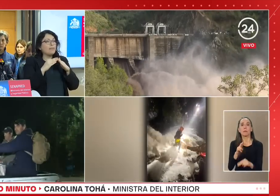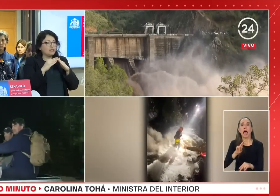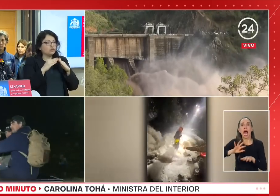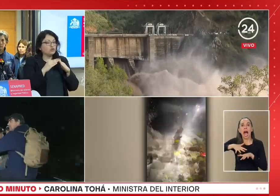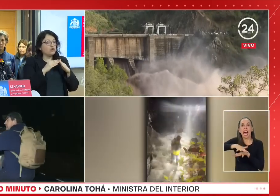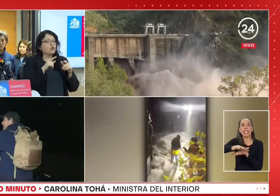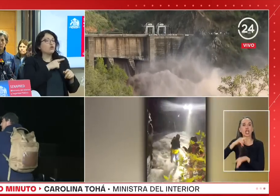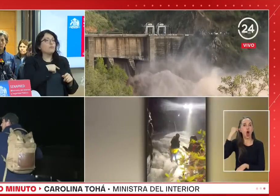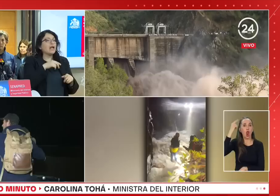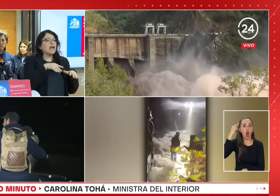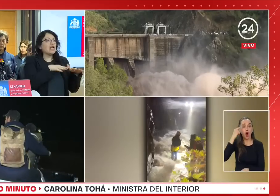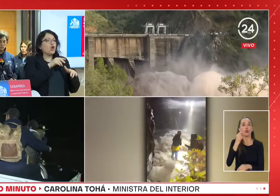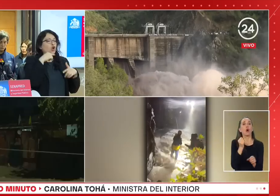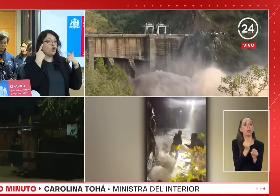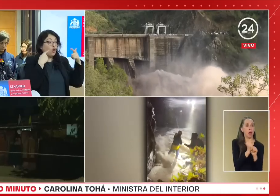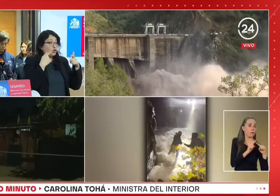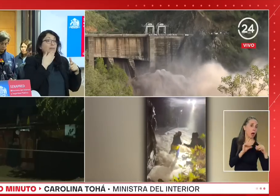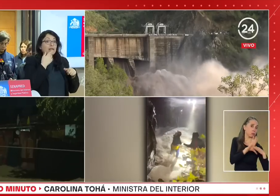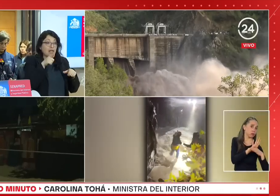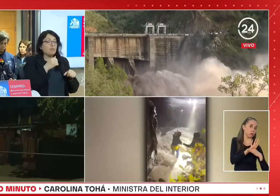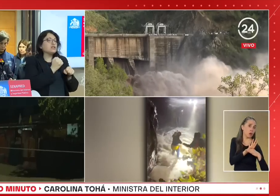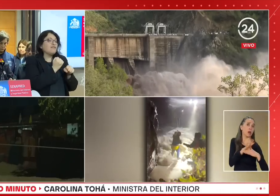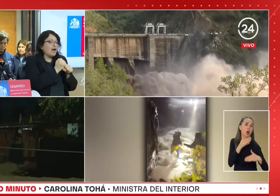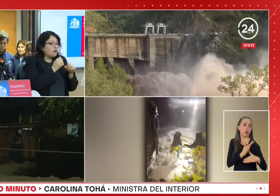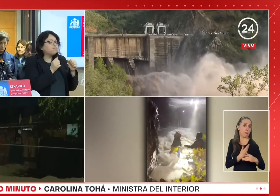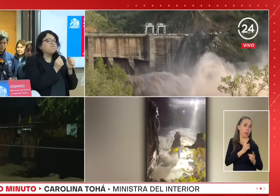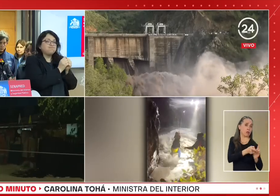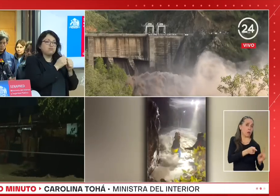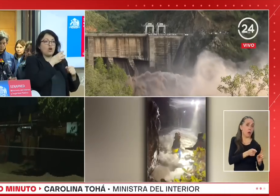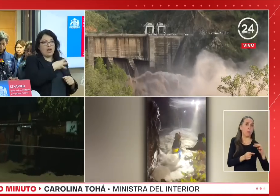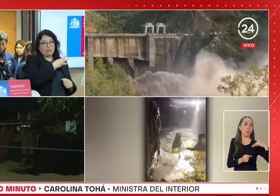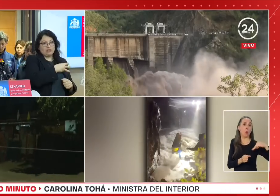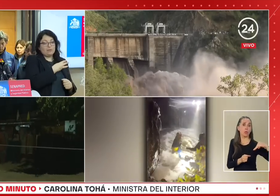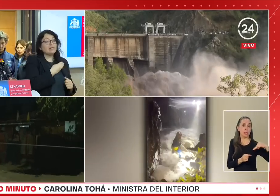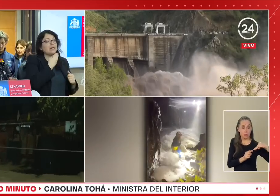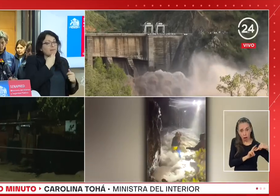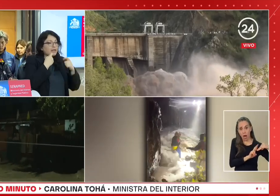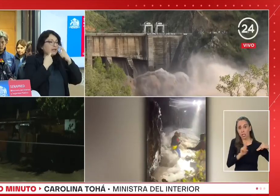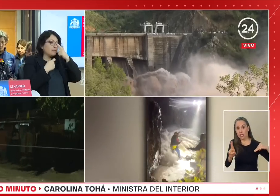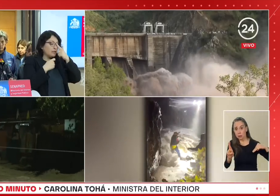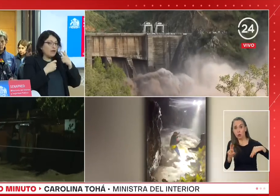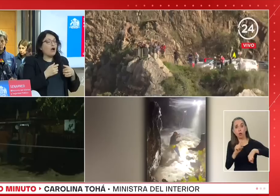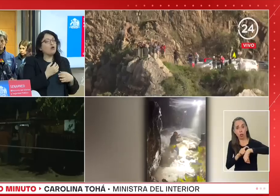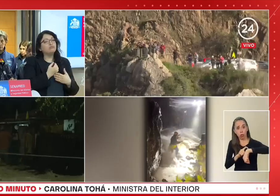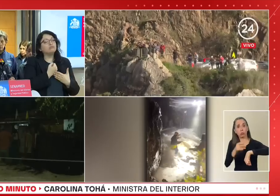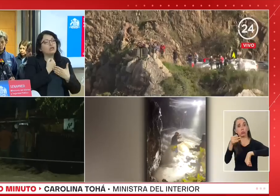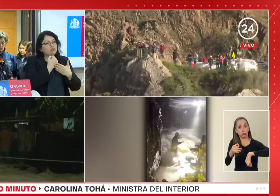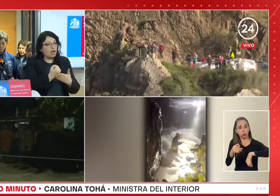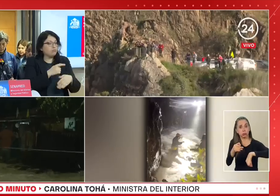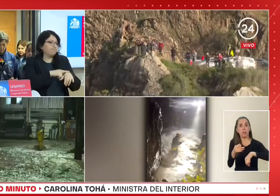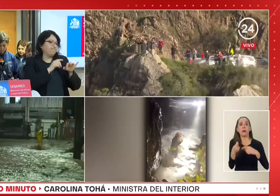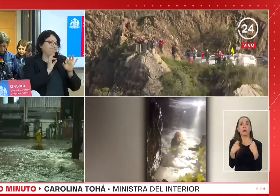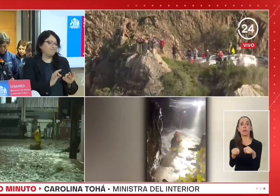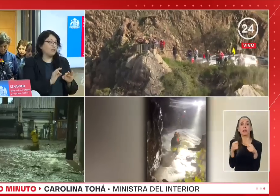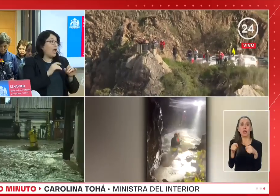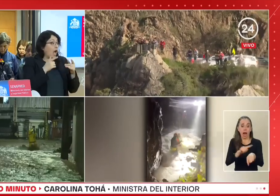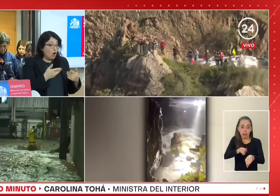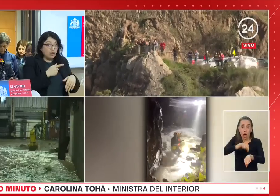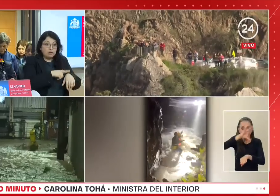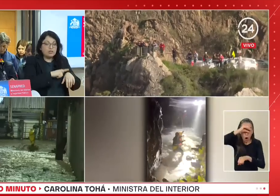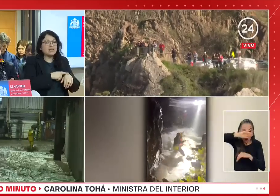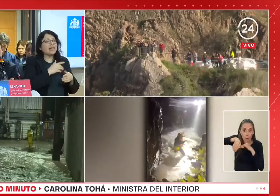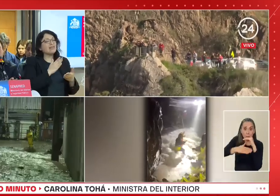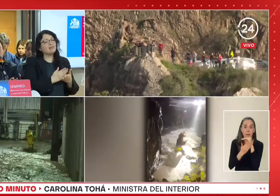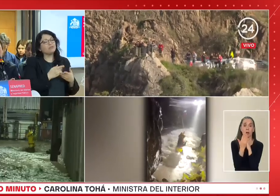loco se ha hecho un trabajo una coordinación con el municipio y se ha estado respondiendo oportunamente hay que tratar en estas horas